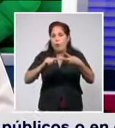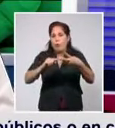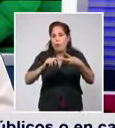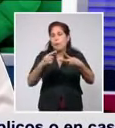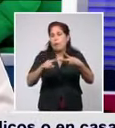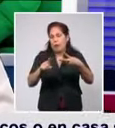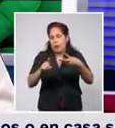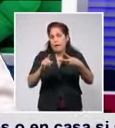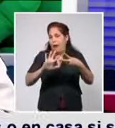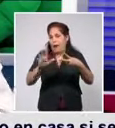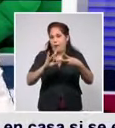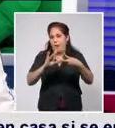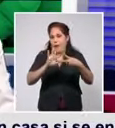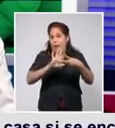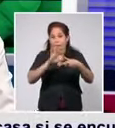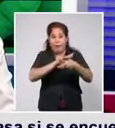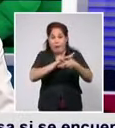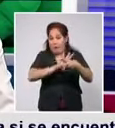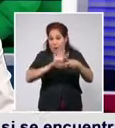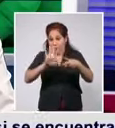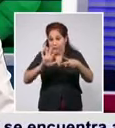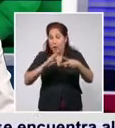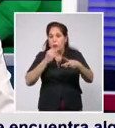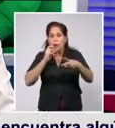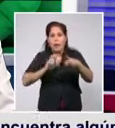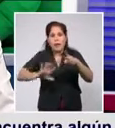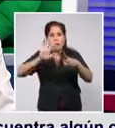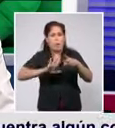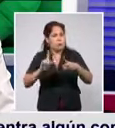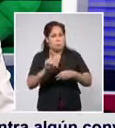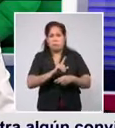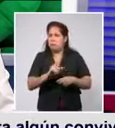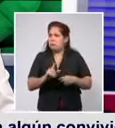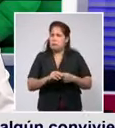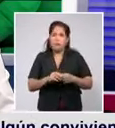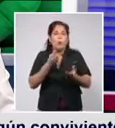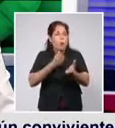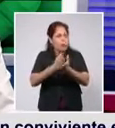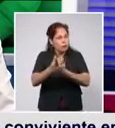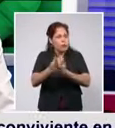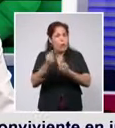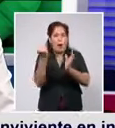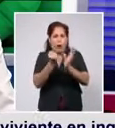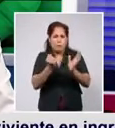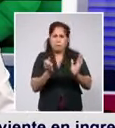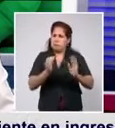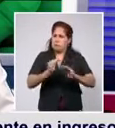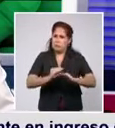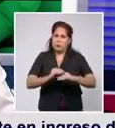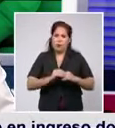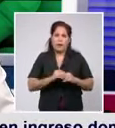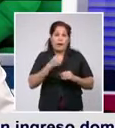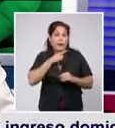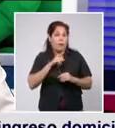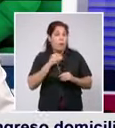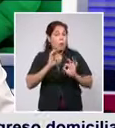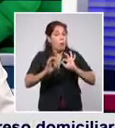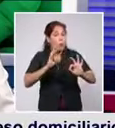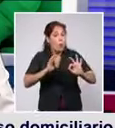haber padecido la enfermedad, pues no garantiza que ni que tú estés